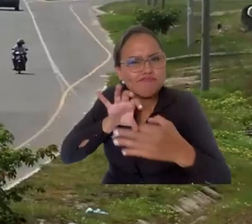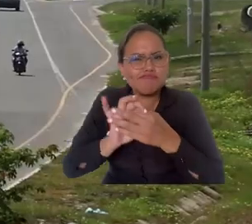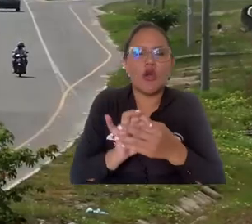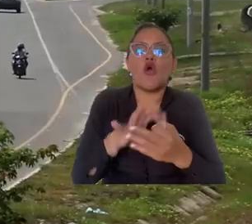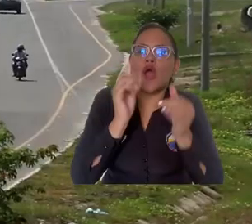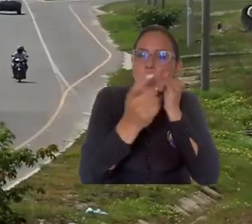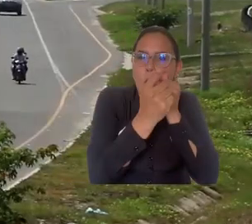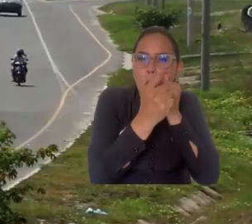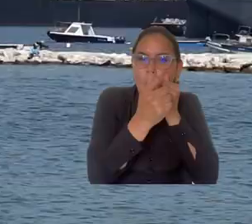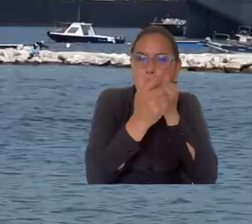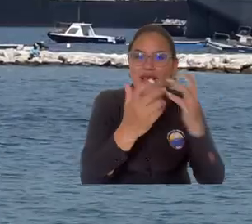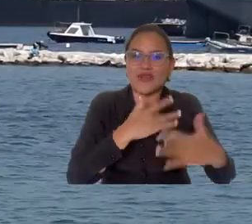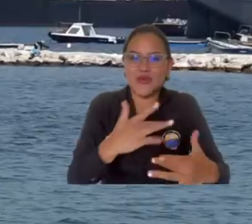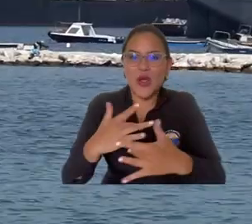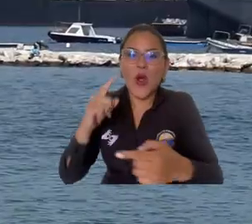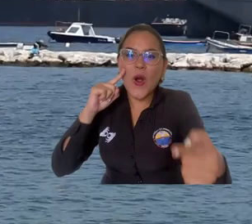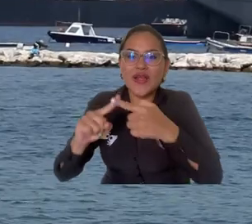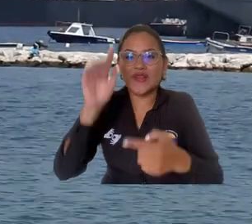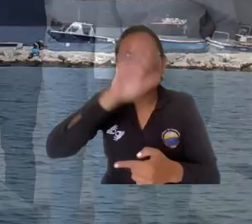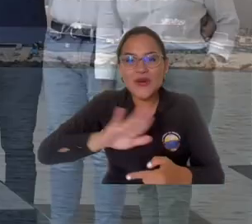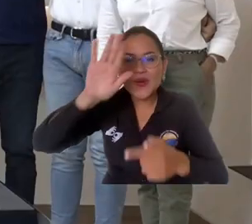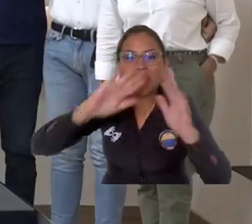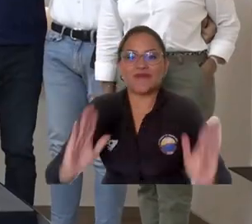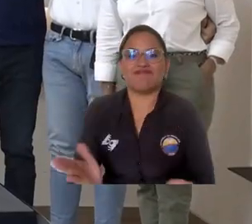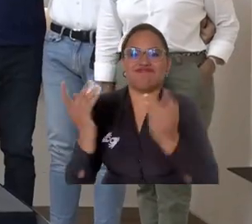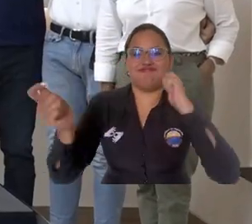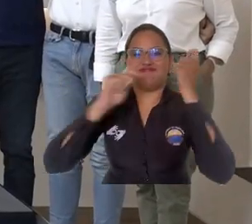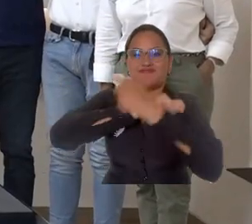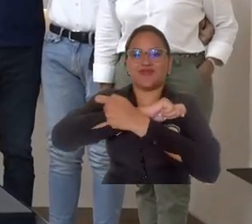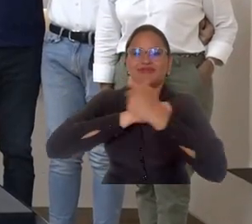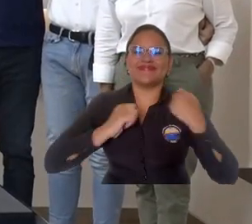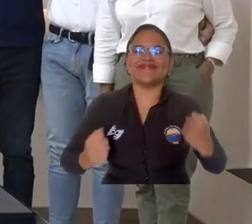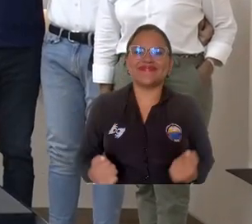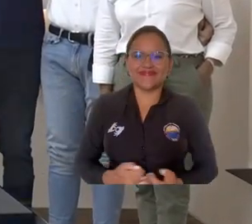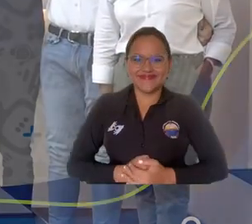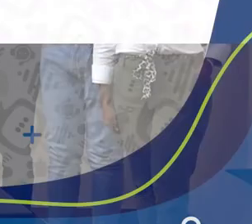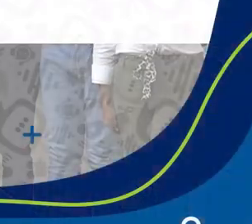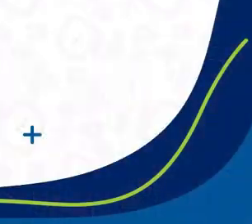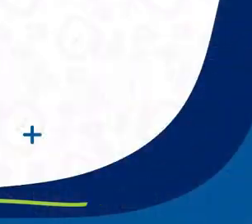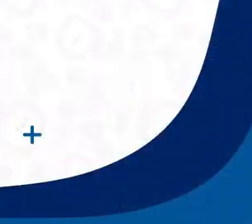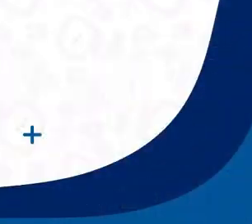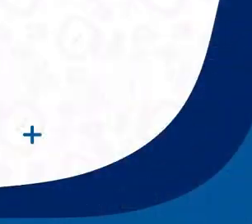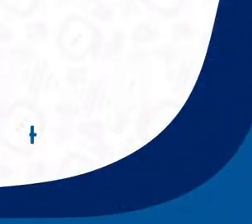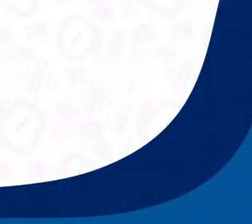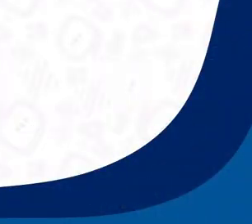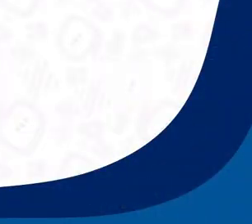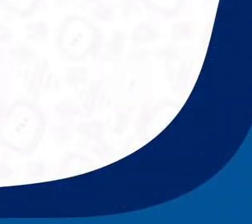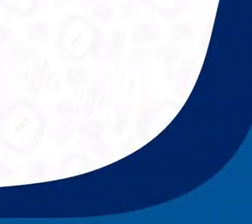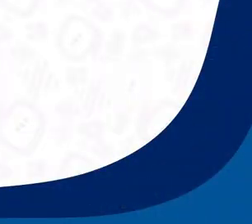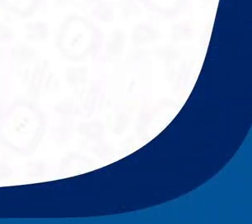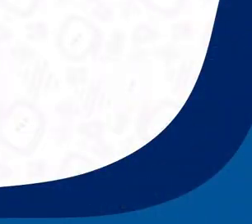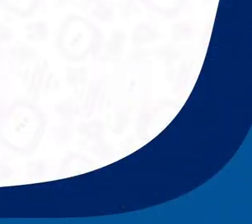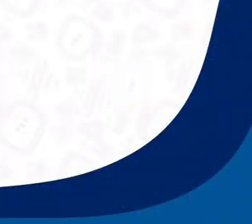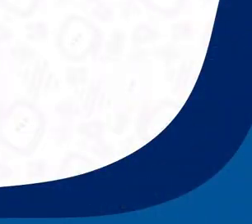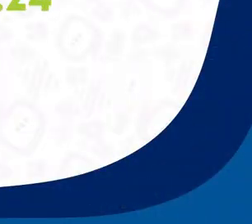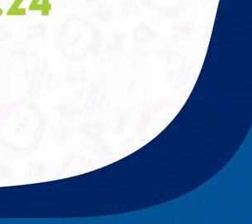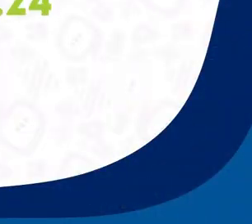fortalecimiento como una de las apuestas de transformación de las regiones. Aún más incluyente e innovadora.